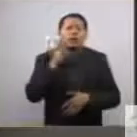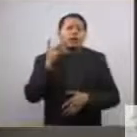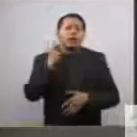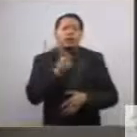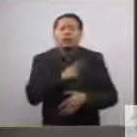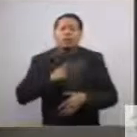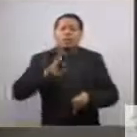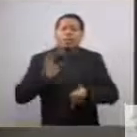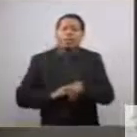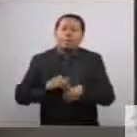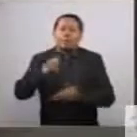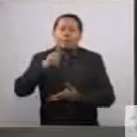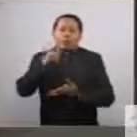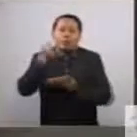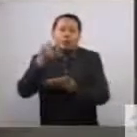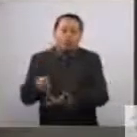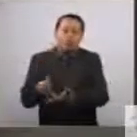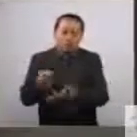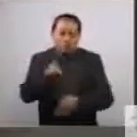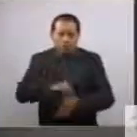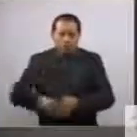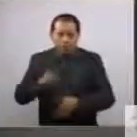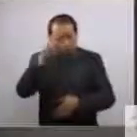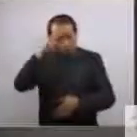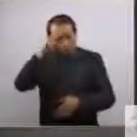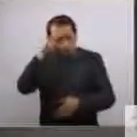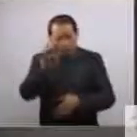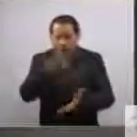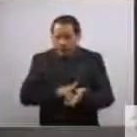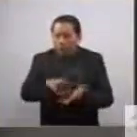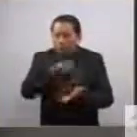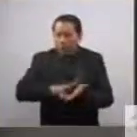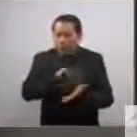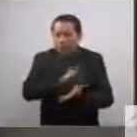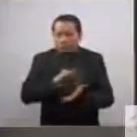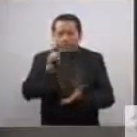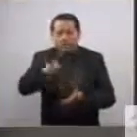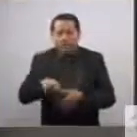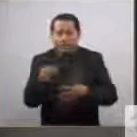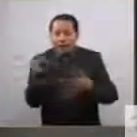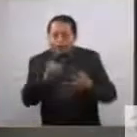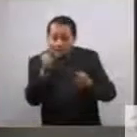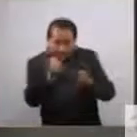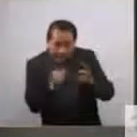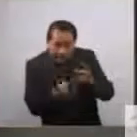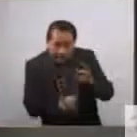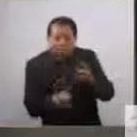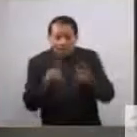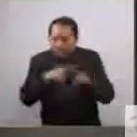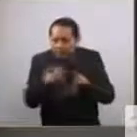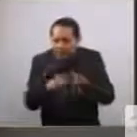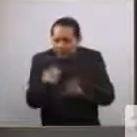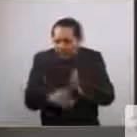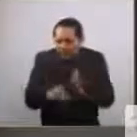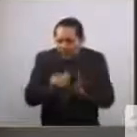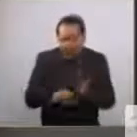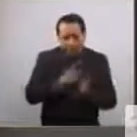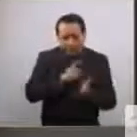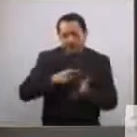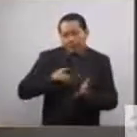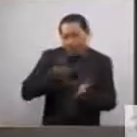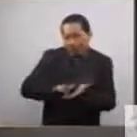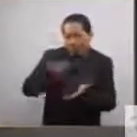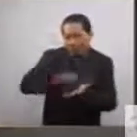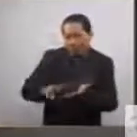más presupuesto para los pueblos originarios y apoyarles en la solución de sus múltiples necesidades y carencias. ¡Qué orgullo para